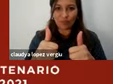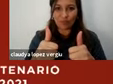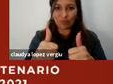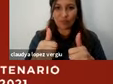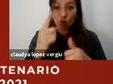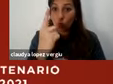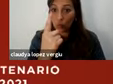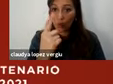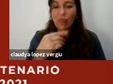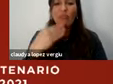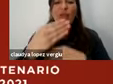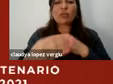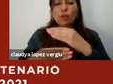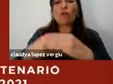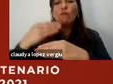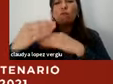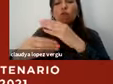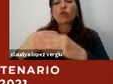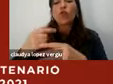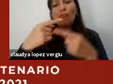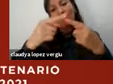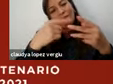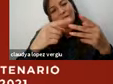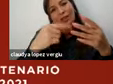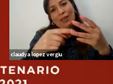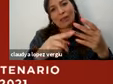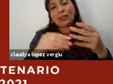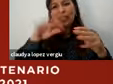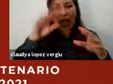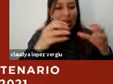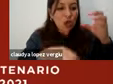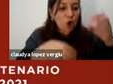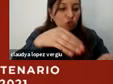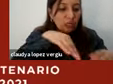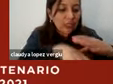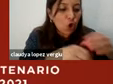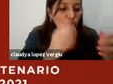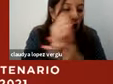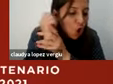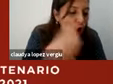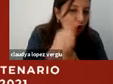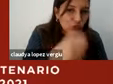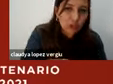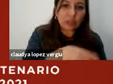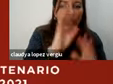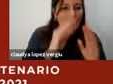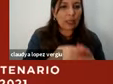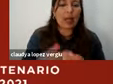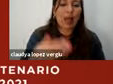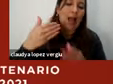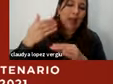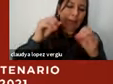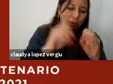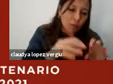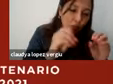prima, porque ya hemos iniciado con huertas pequeñas y para ya vender y llevar en un mercado grande no